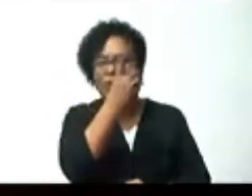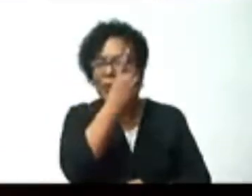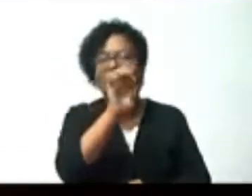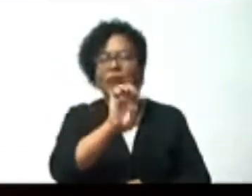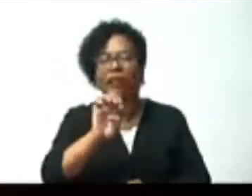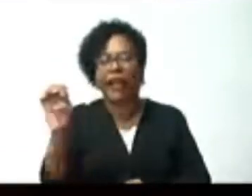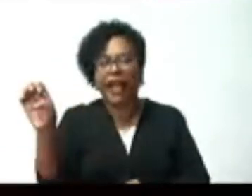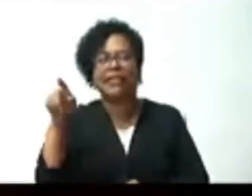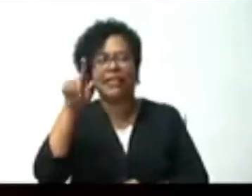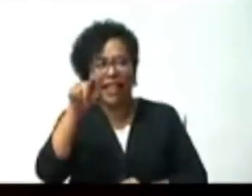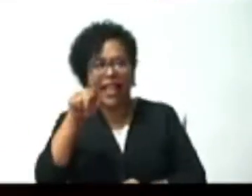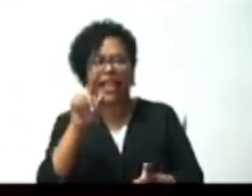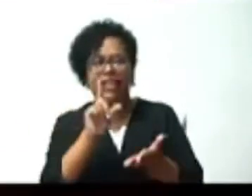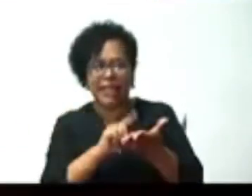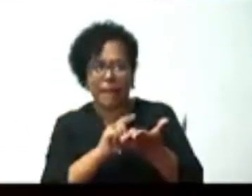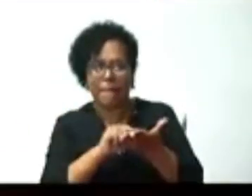pero él